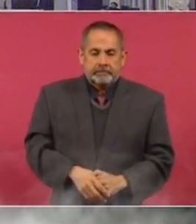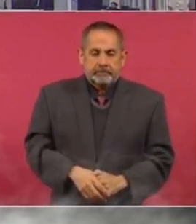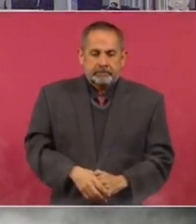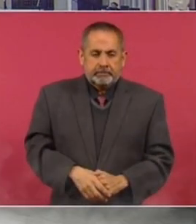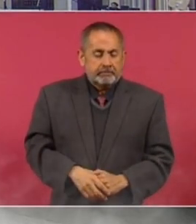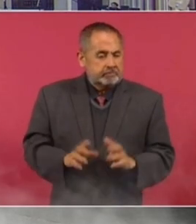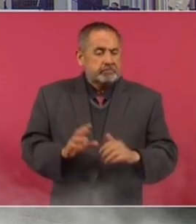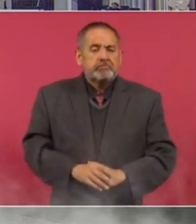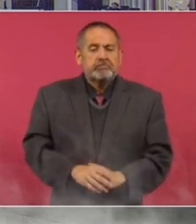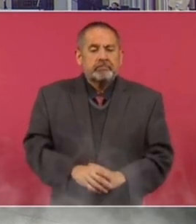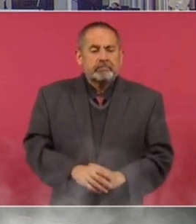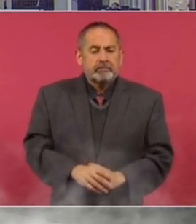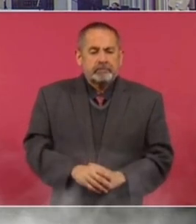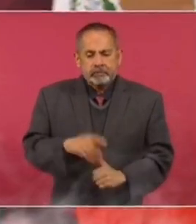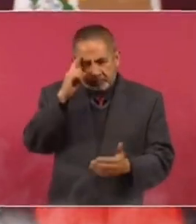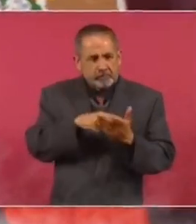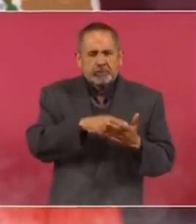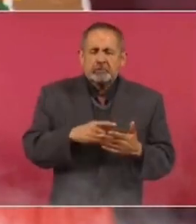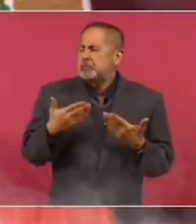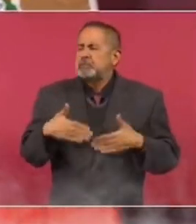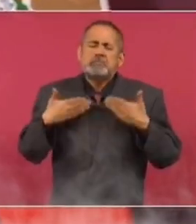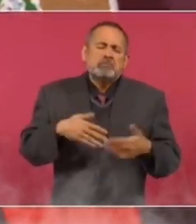Pues yo creo que se confió.